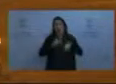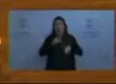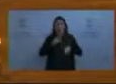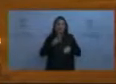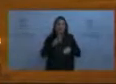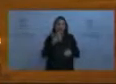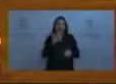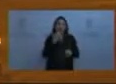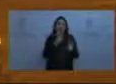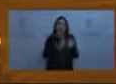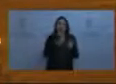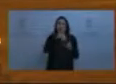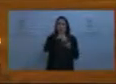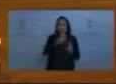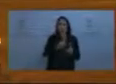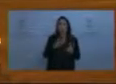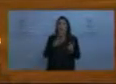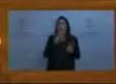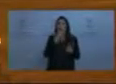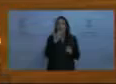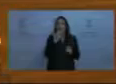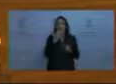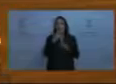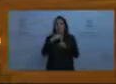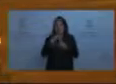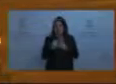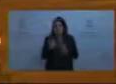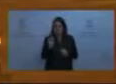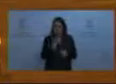arroz. Y por eso cuando leemos,